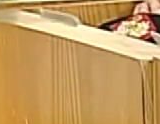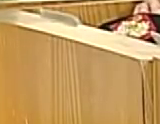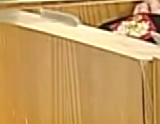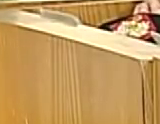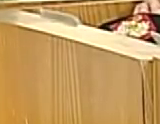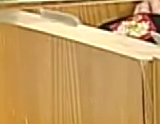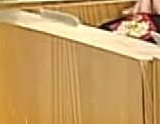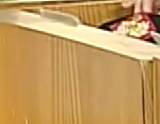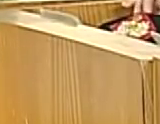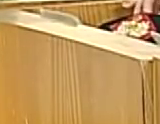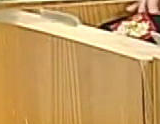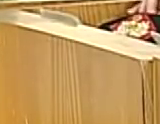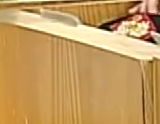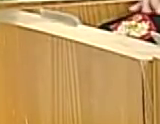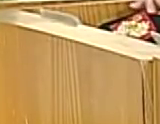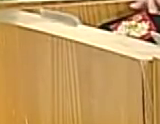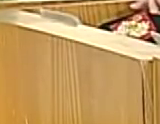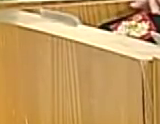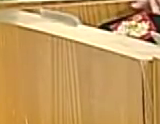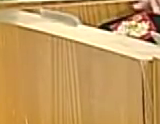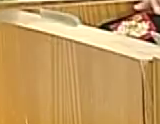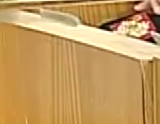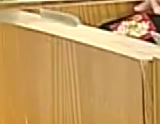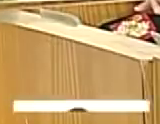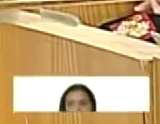la mañana, en la noche, en la tarde, en la madrugada.